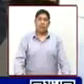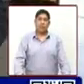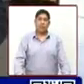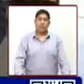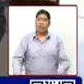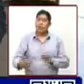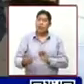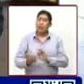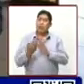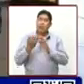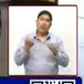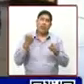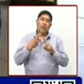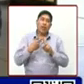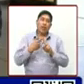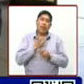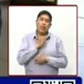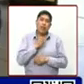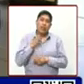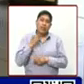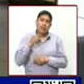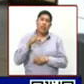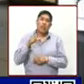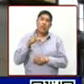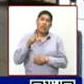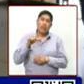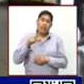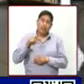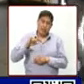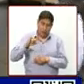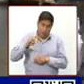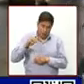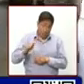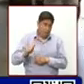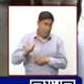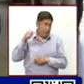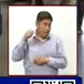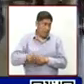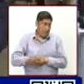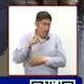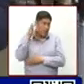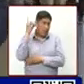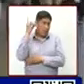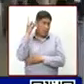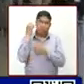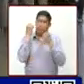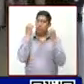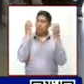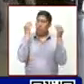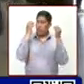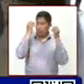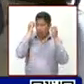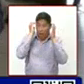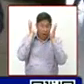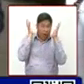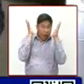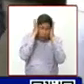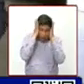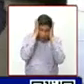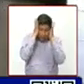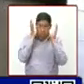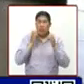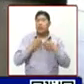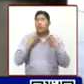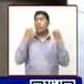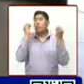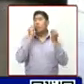La presencia del ex jesuita Pedro Lima en el país de Bolivia ha generado muchas repercusiones porque se ha